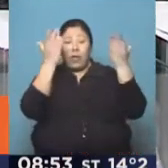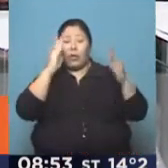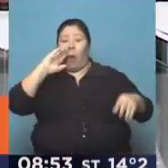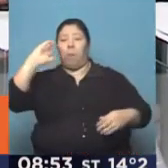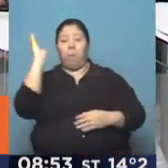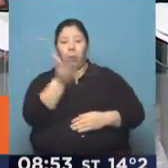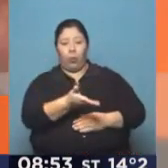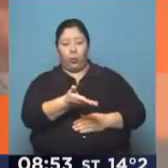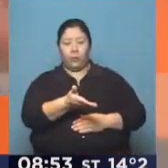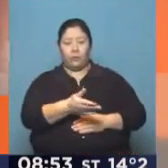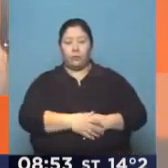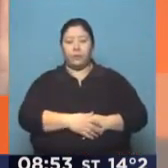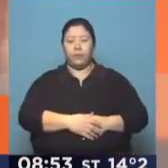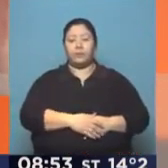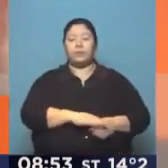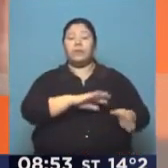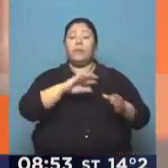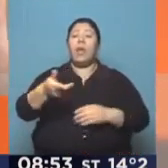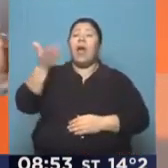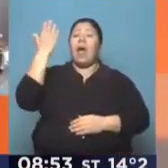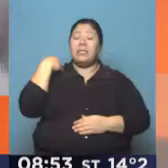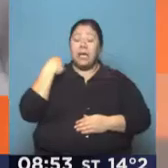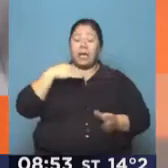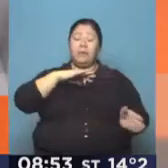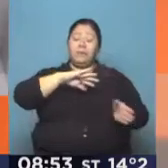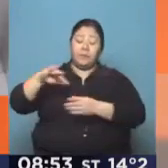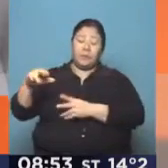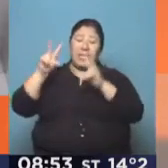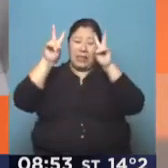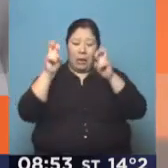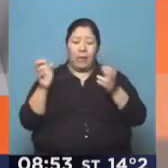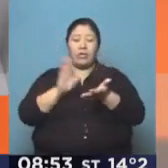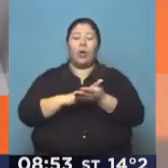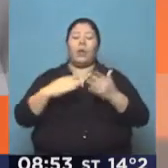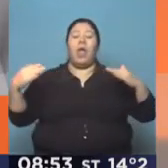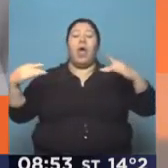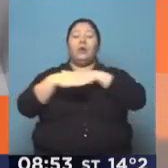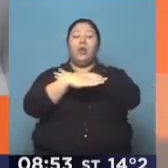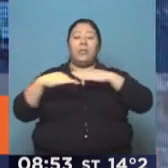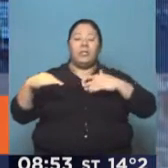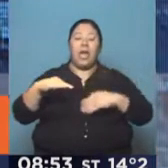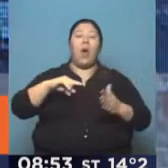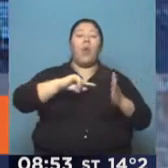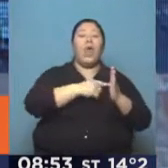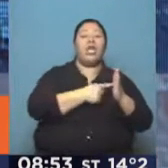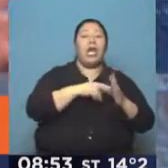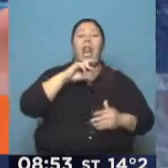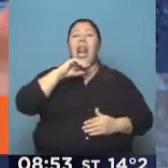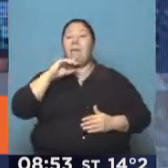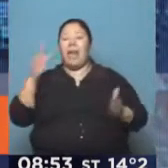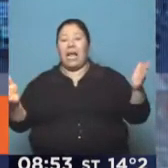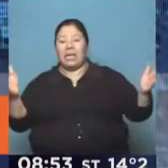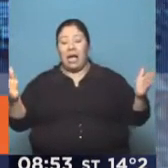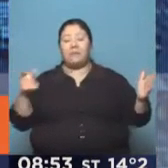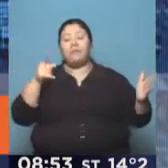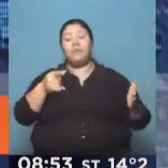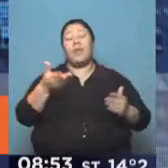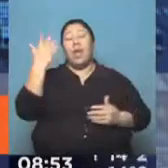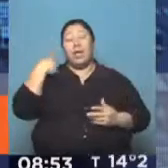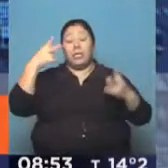pasó ayer en la autopista buenos aires-la plata mira yo creo que la protesta de ayer y agregó a